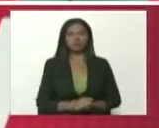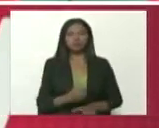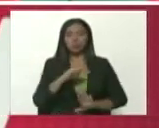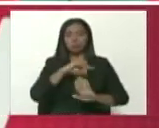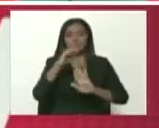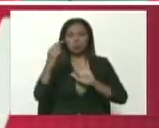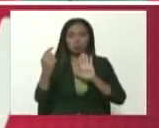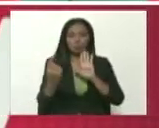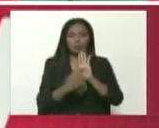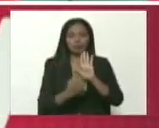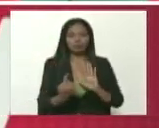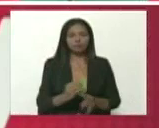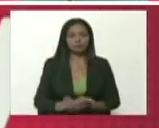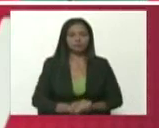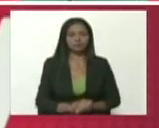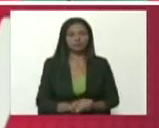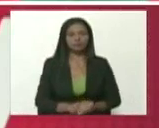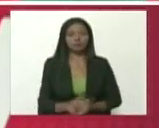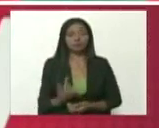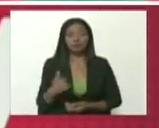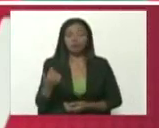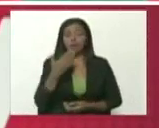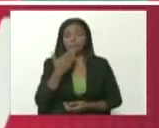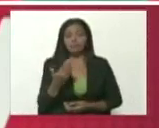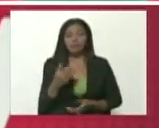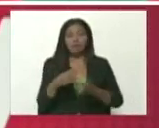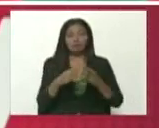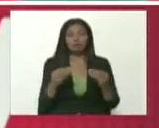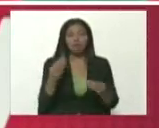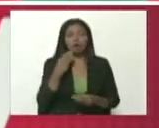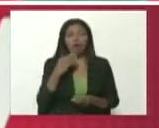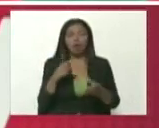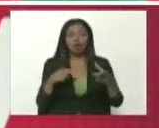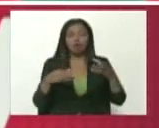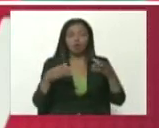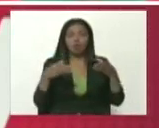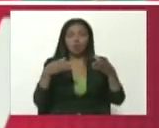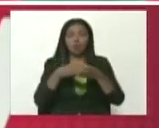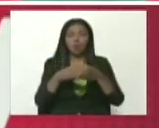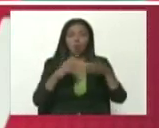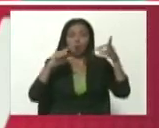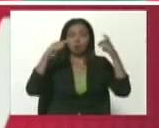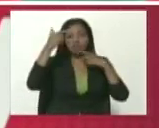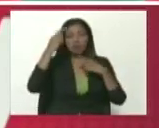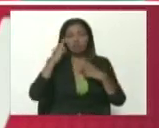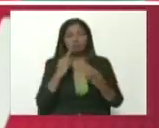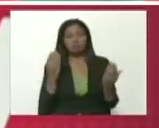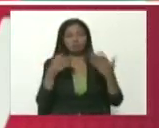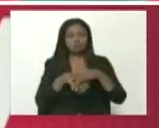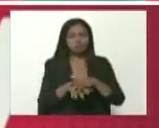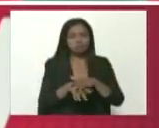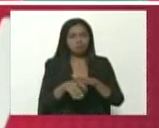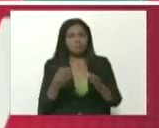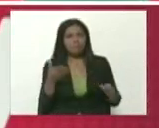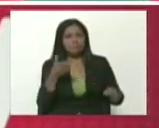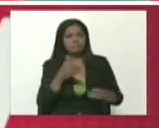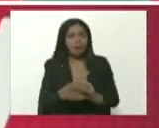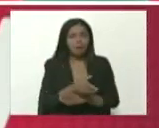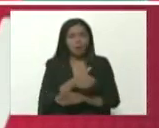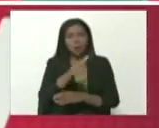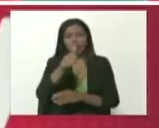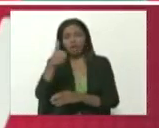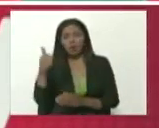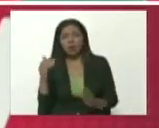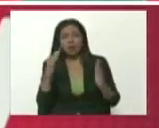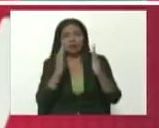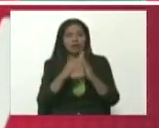completo. Le he pedido a todas las UVC y les digo, vamos casa por